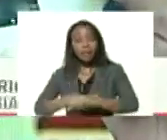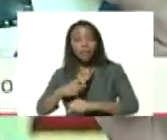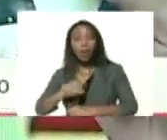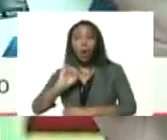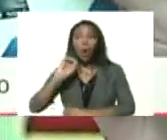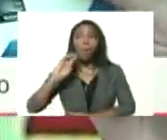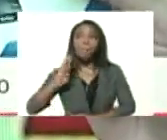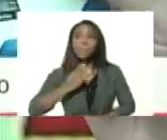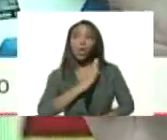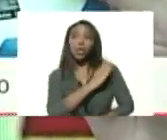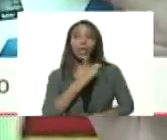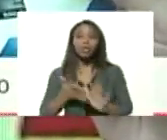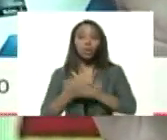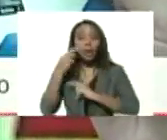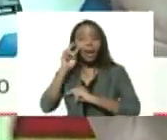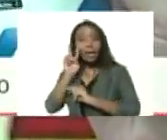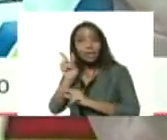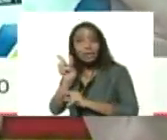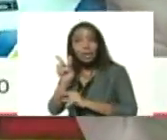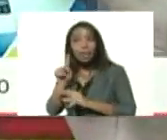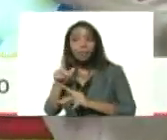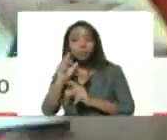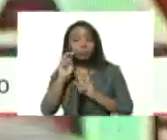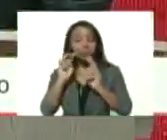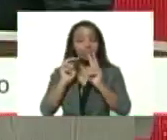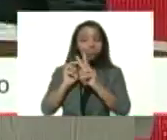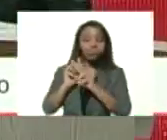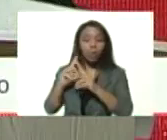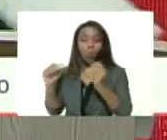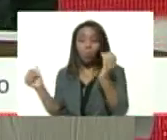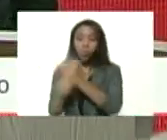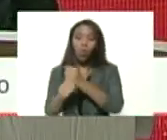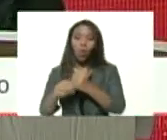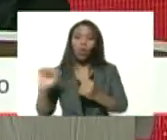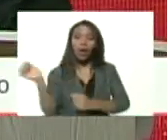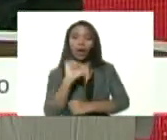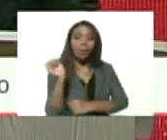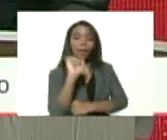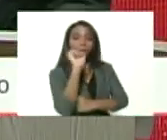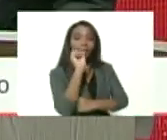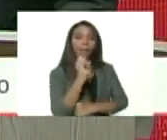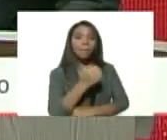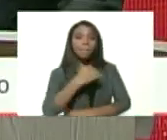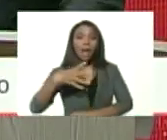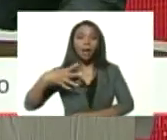el impresionante arsenal de guerra hallado en una camioneta Renault.